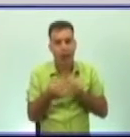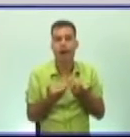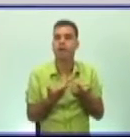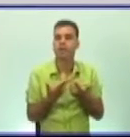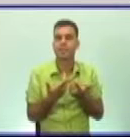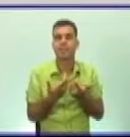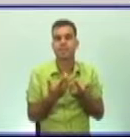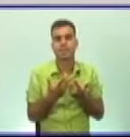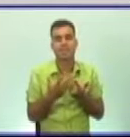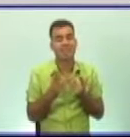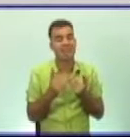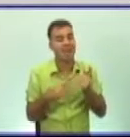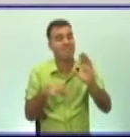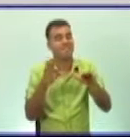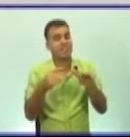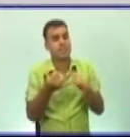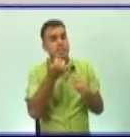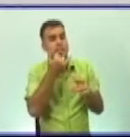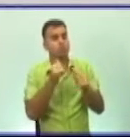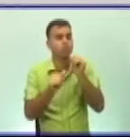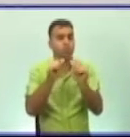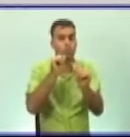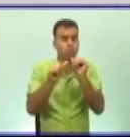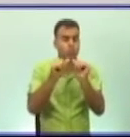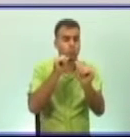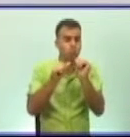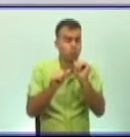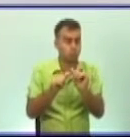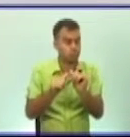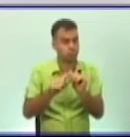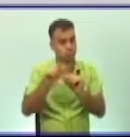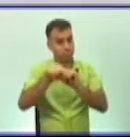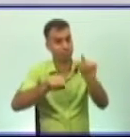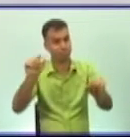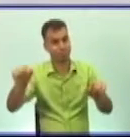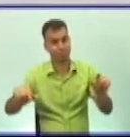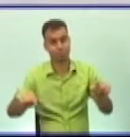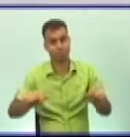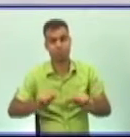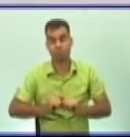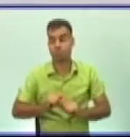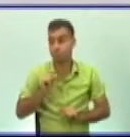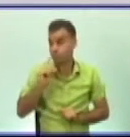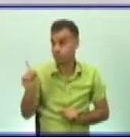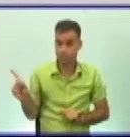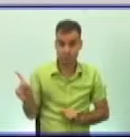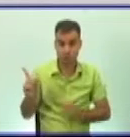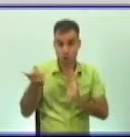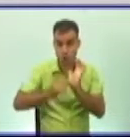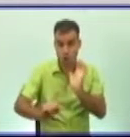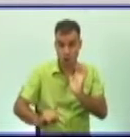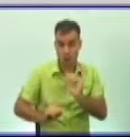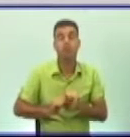algunas imprecisiones aún. Lo recordamos. Es decir, que en este caso la corriente